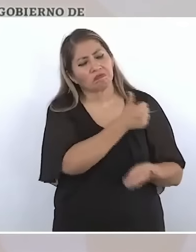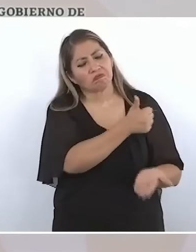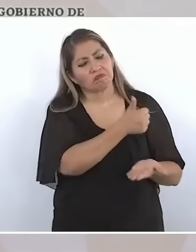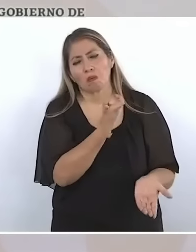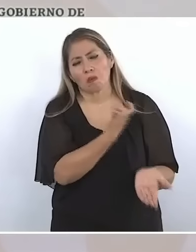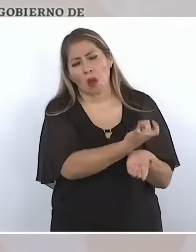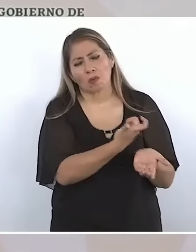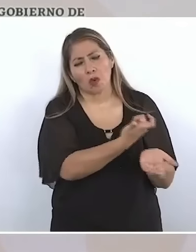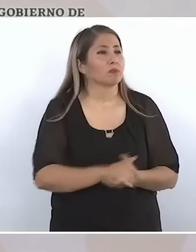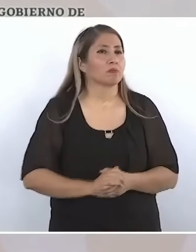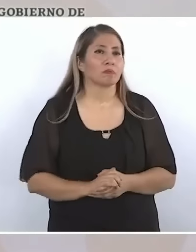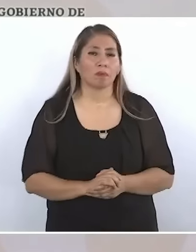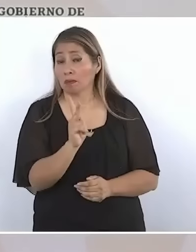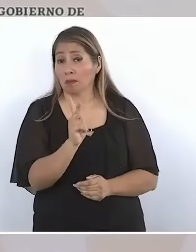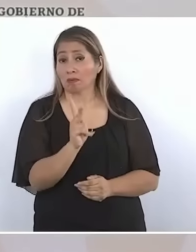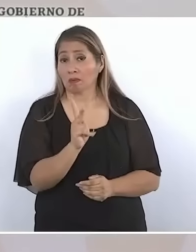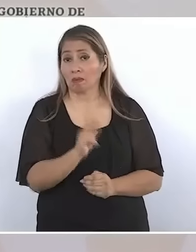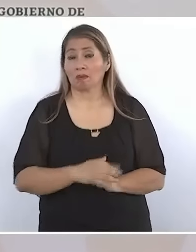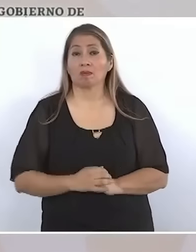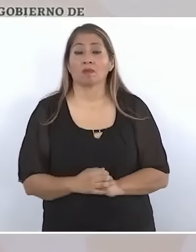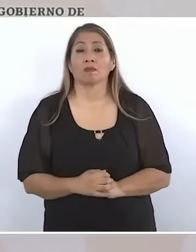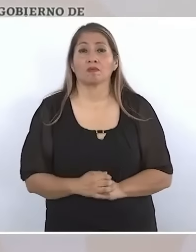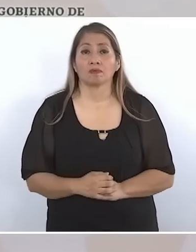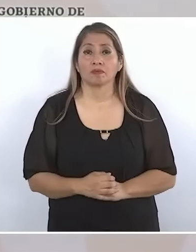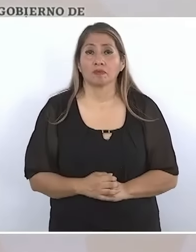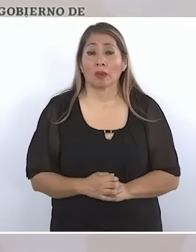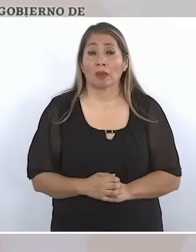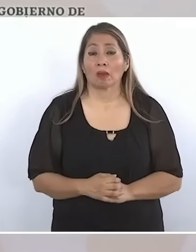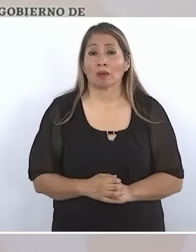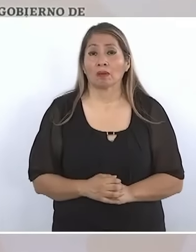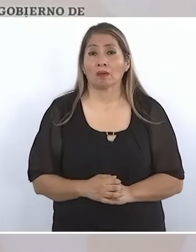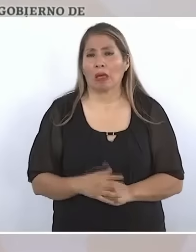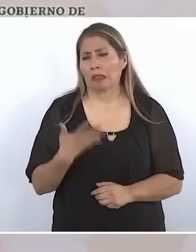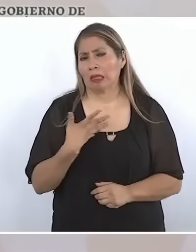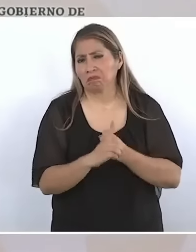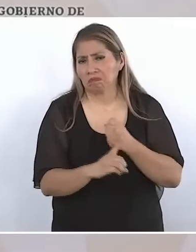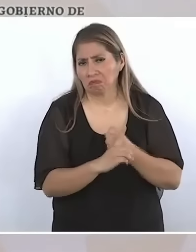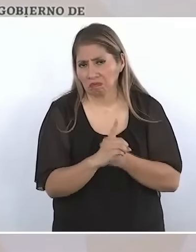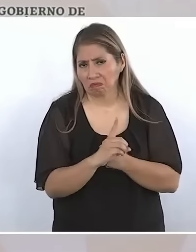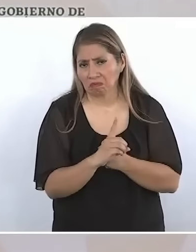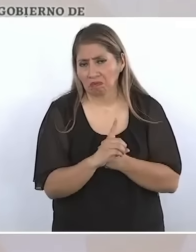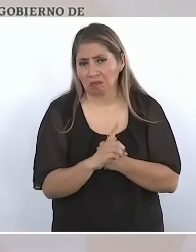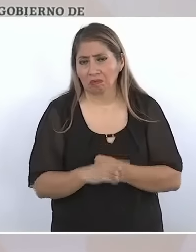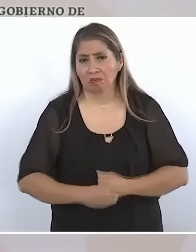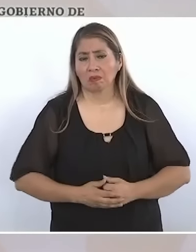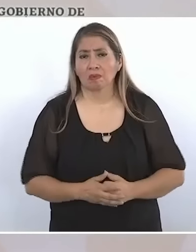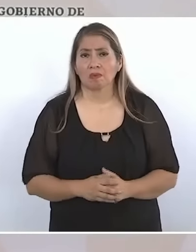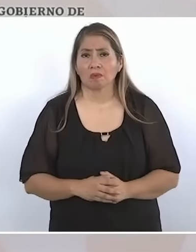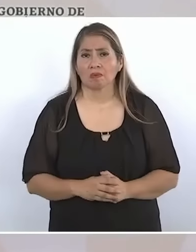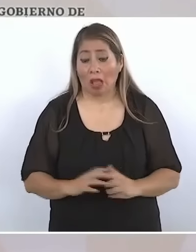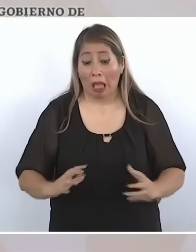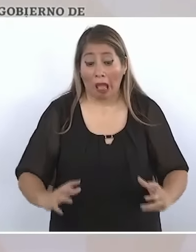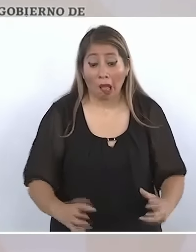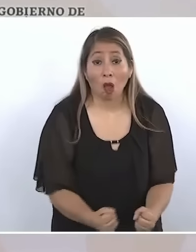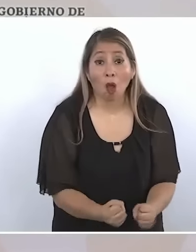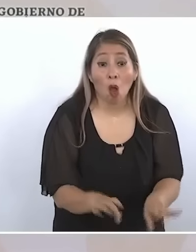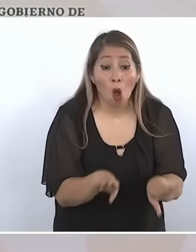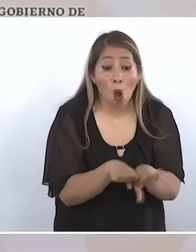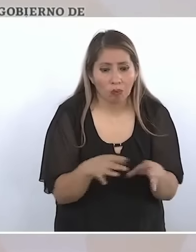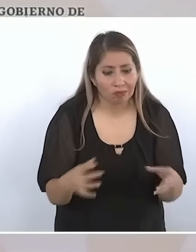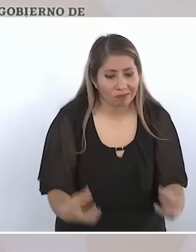el gobierno. Pero tenemos el problema de que el rescate no